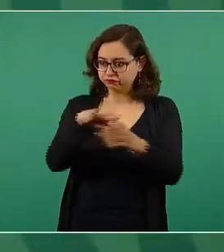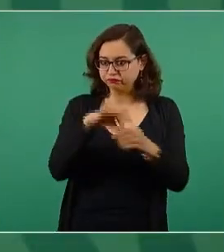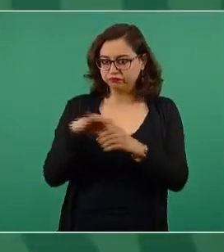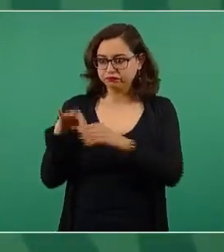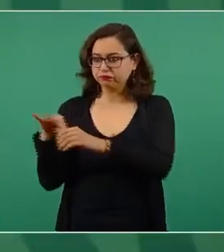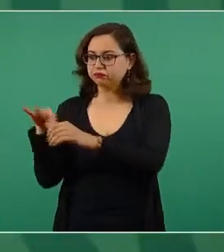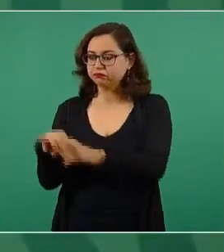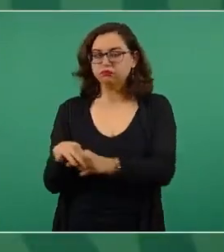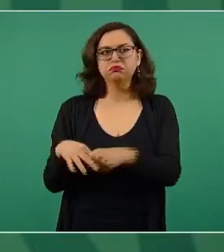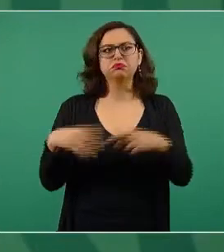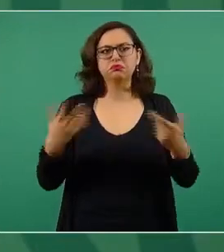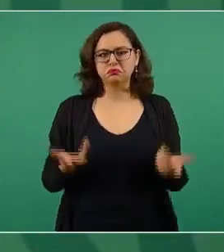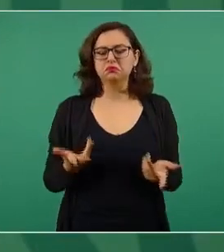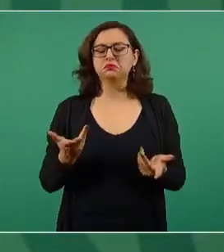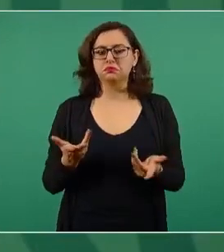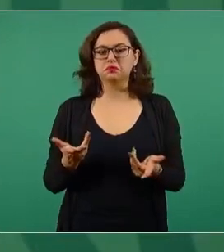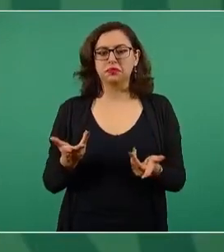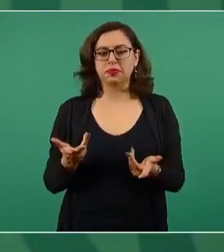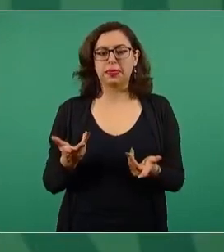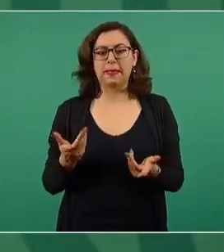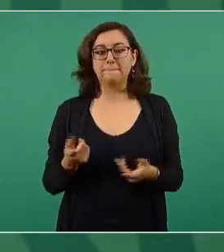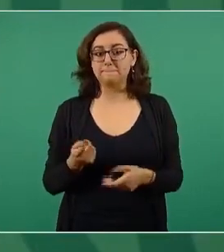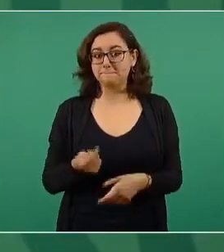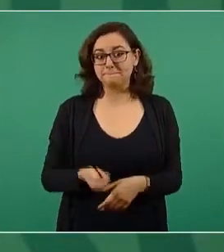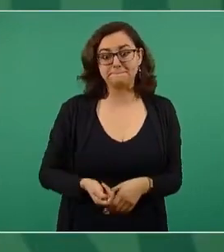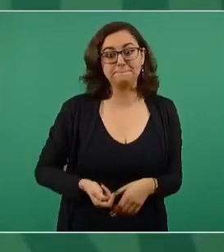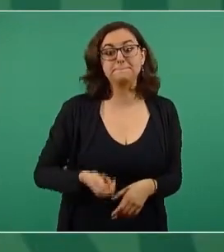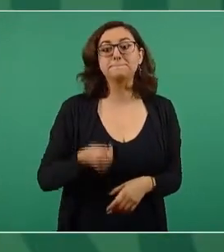cuando pierde por primera vez